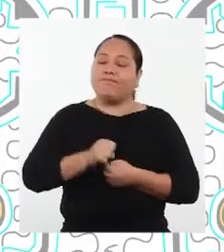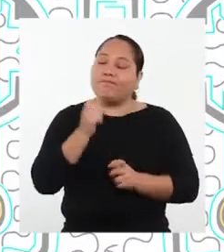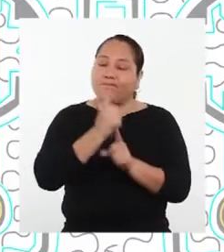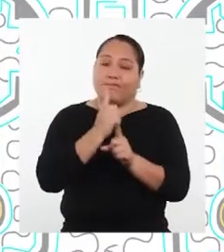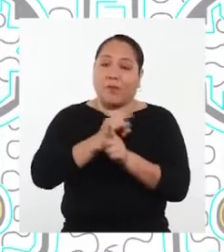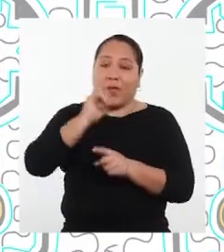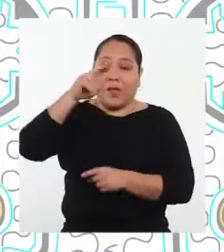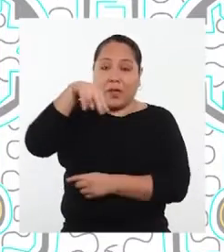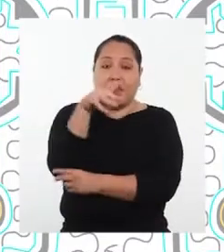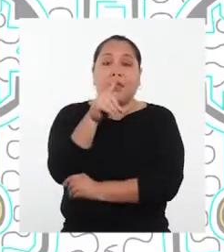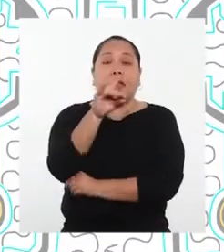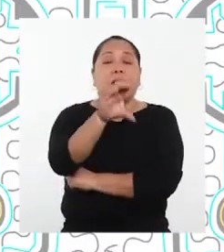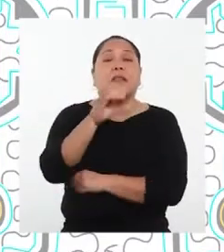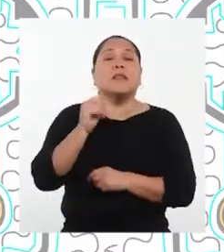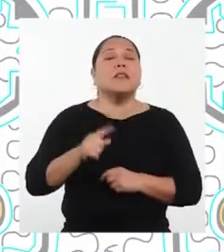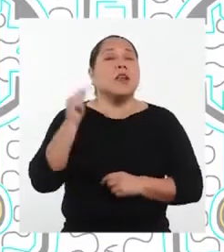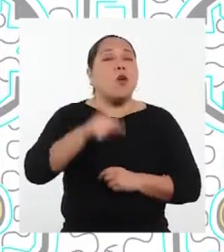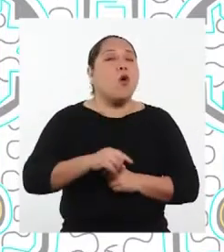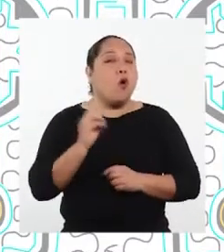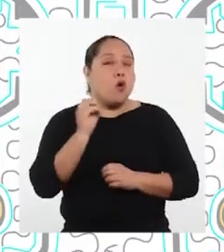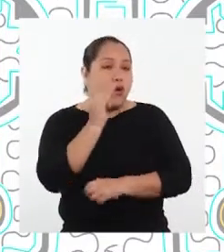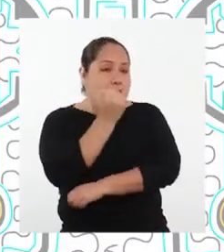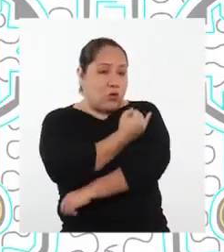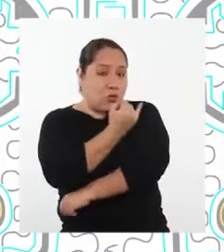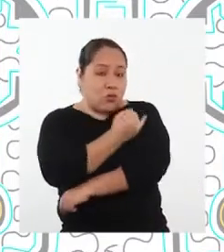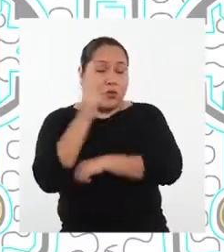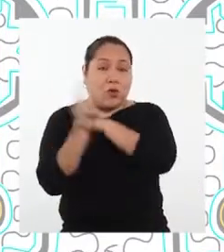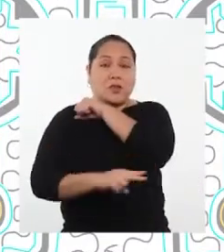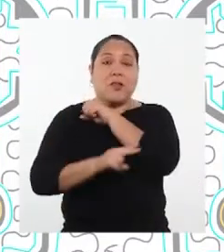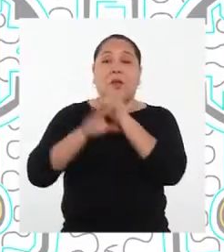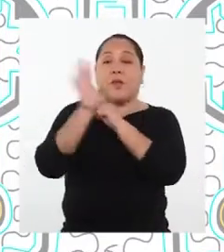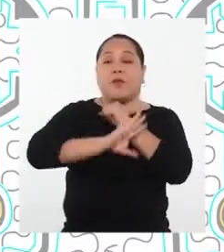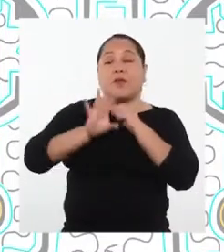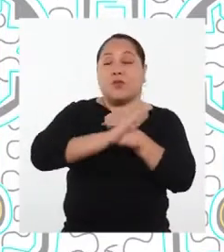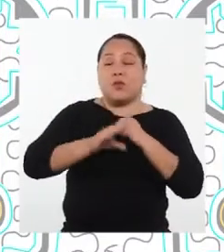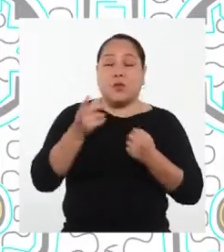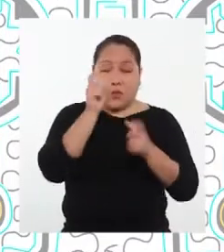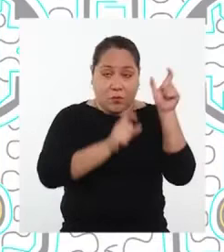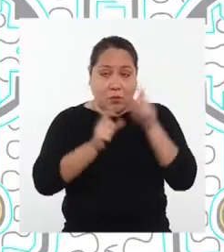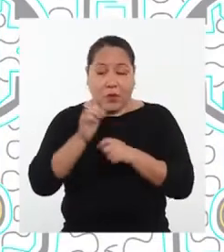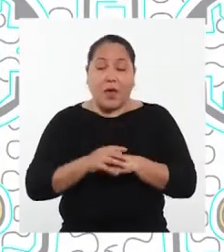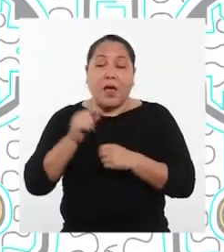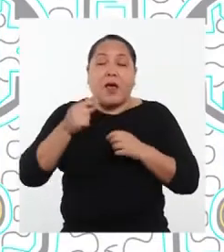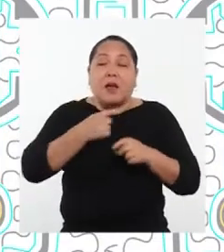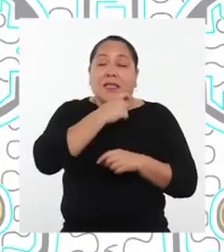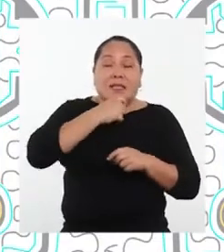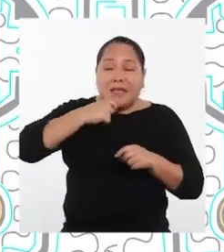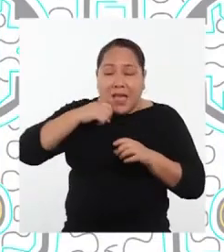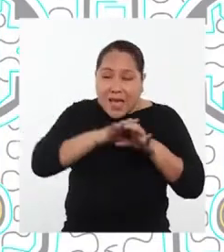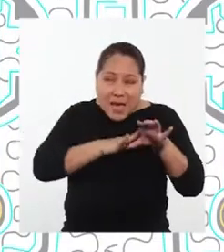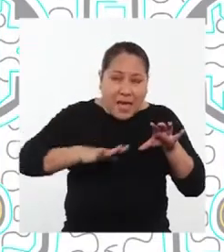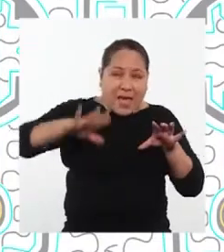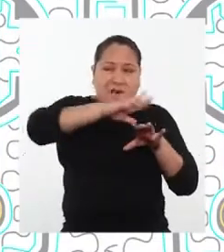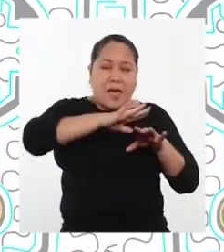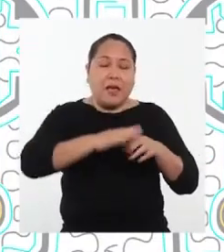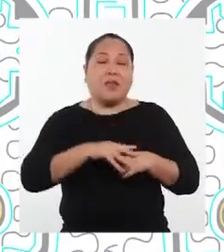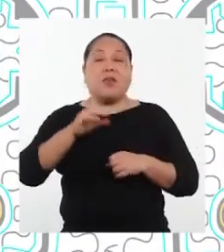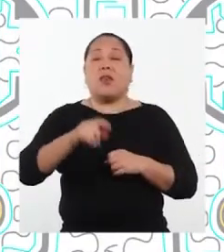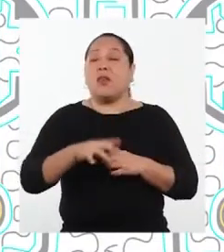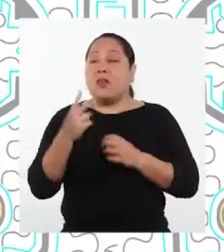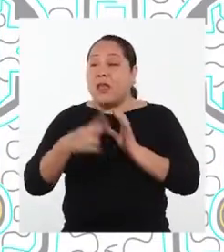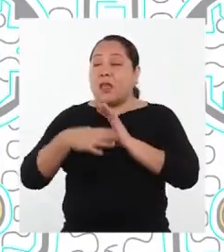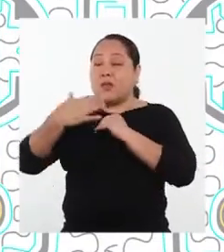es. El INDECI, o el Instituto Nacional de Defensa Civil, ha indicado que las sequías prolongadas, acompañadas de